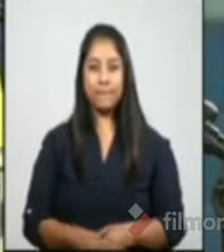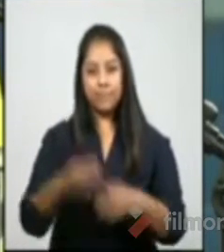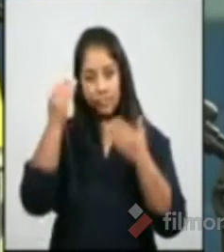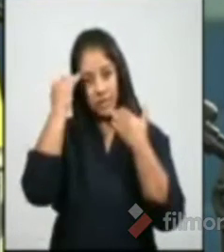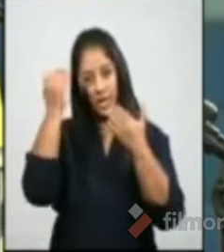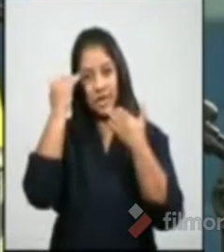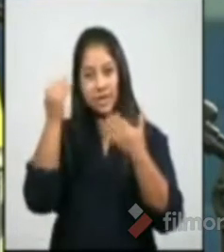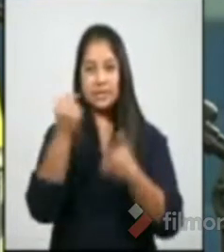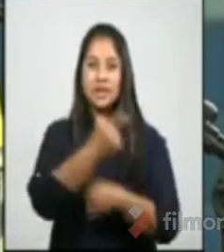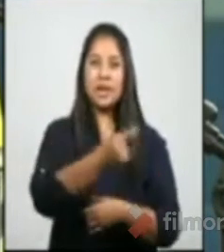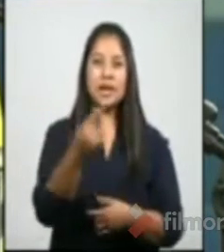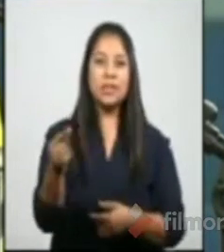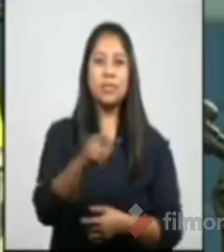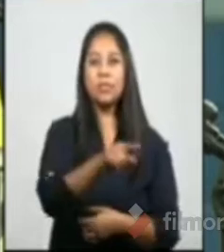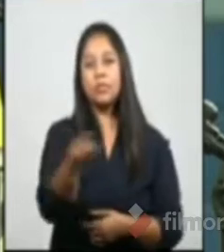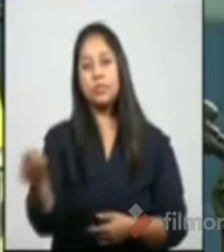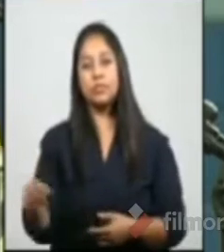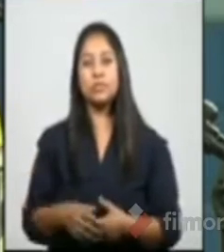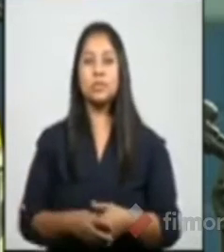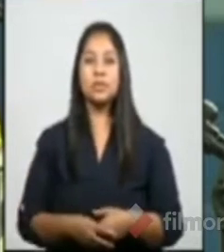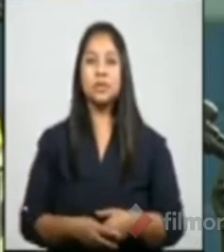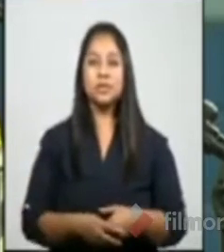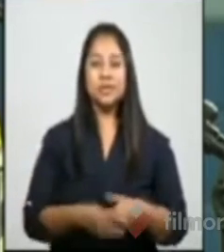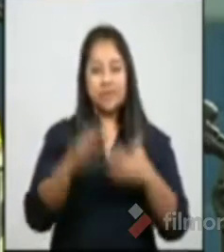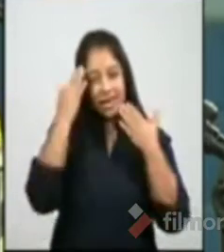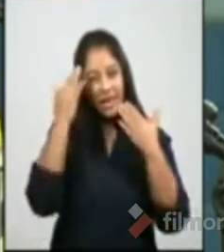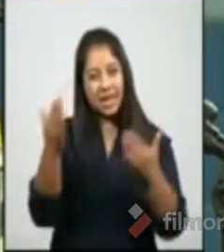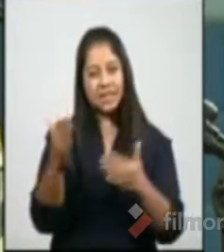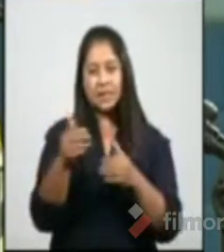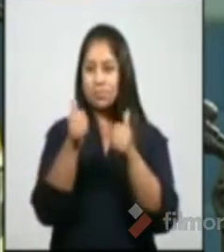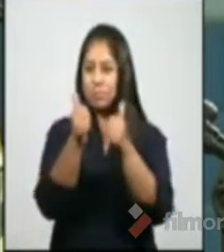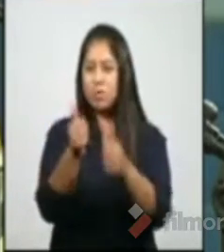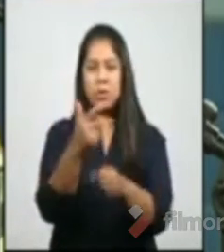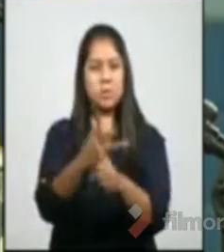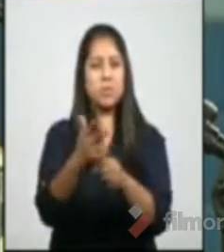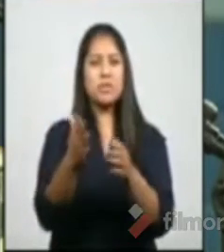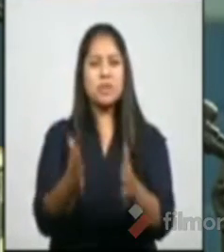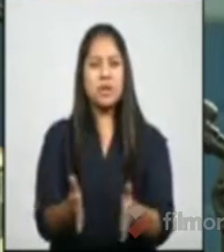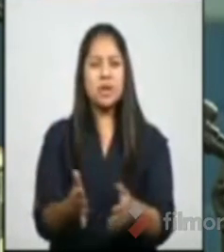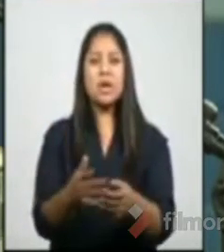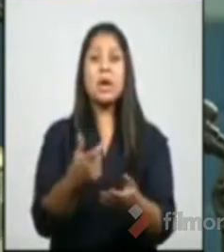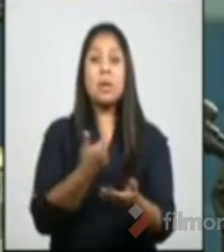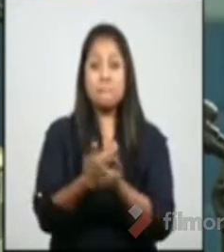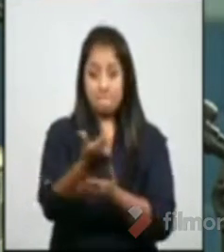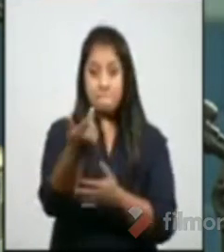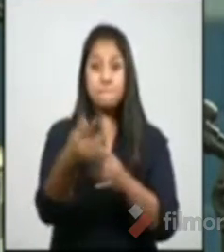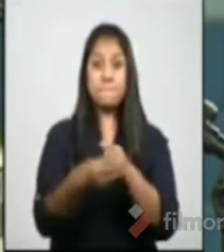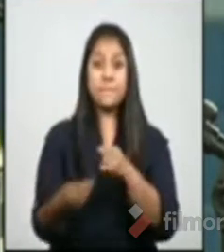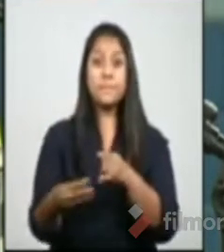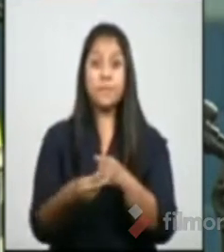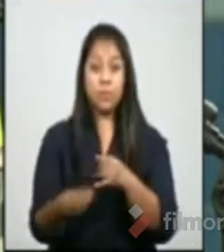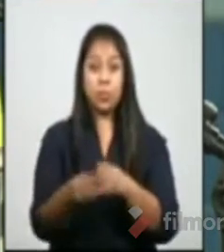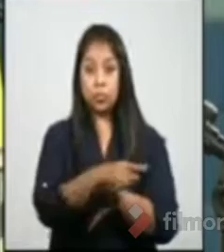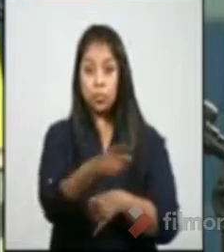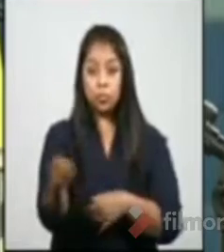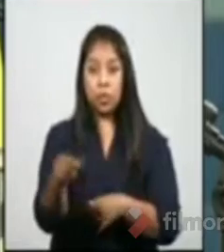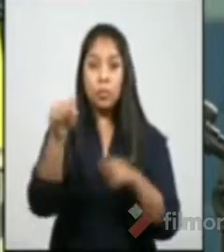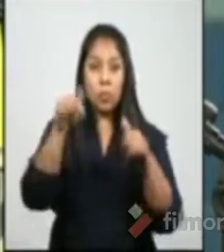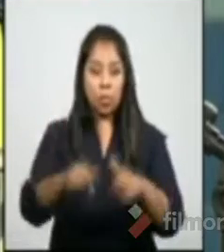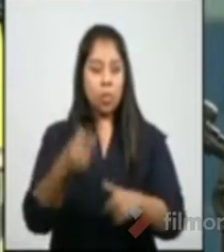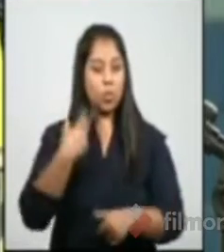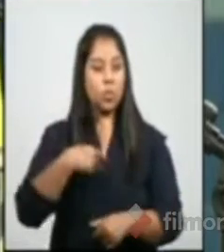Gracias a cada uno de ustedes. Gracias a los buenos guatemaltecos que pagan sus impuestos. Porque hoy nuestro